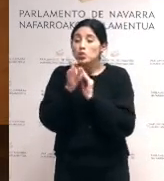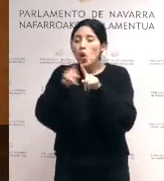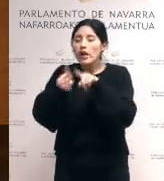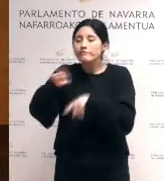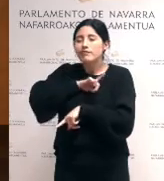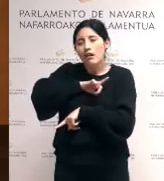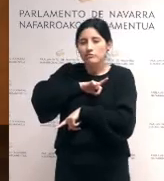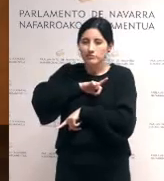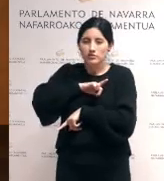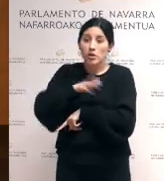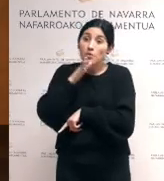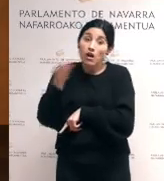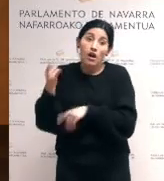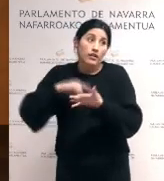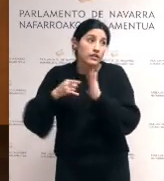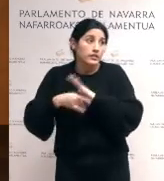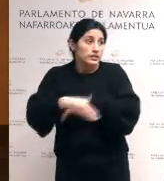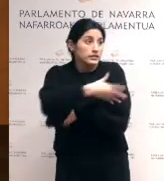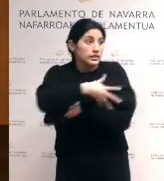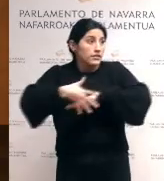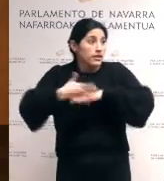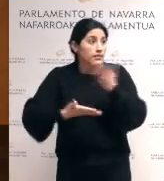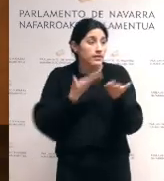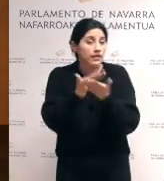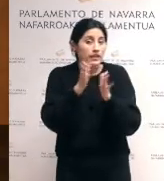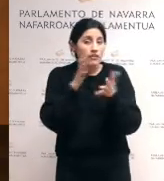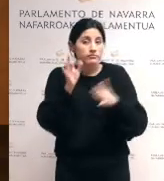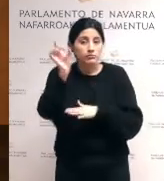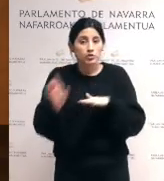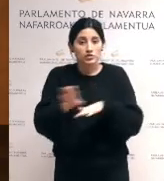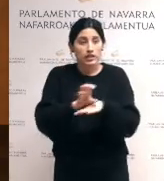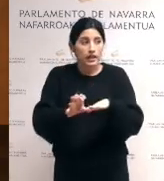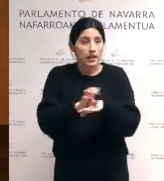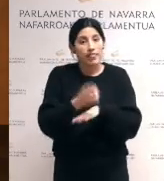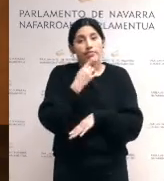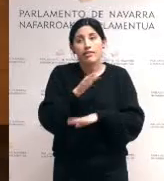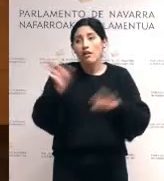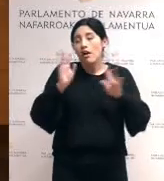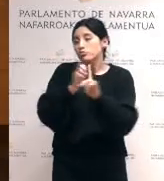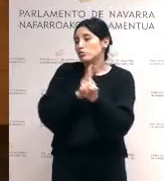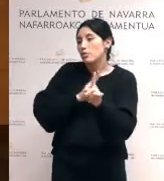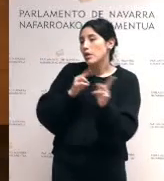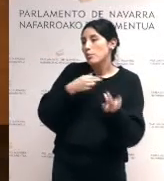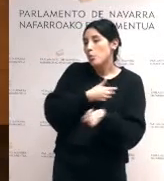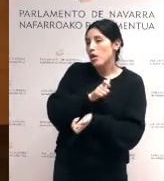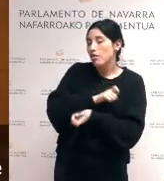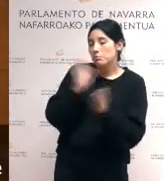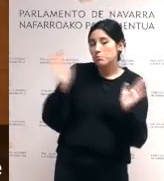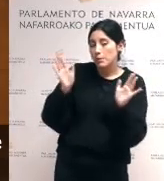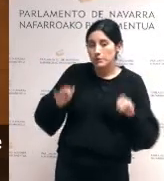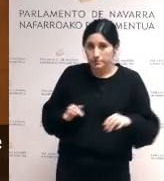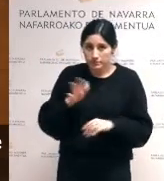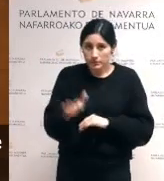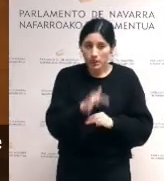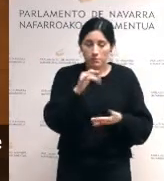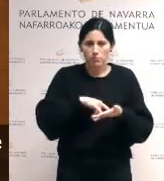también pedía un plan transversal, en vez de a la consejera de Interior, que lo único que hablaba era enfocar el tema desde el punto de vista policial, y un plan que pusiera el foco en